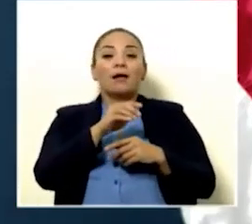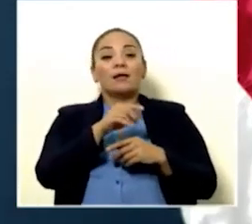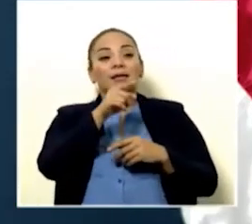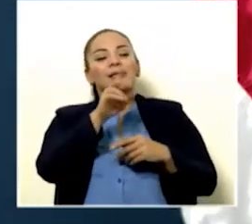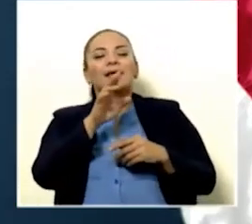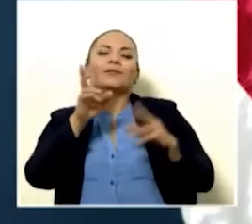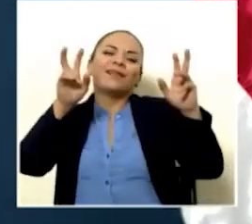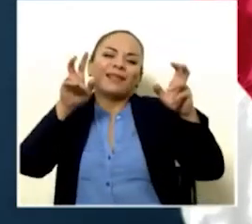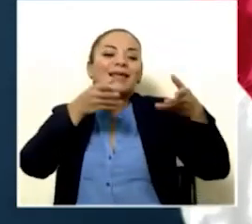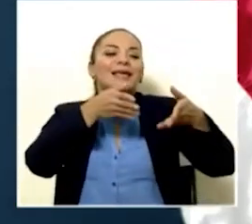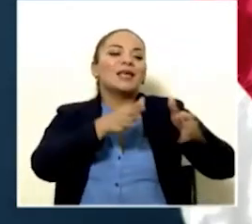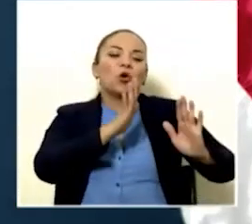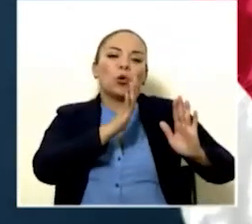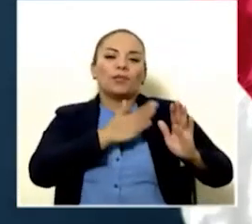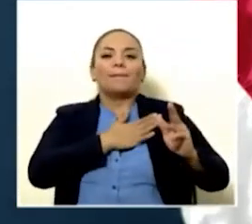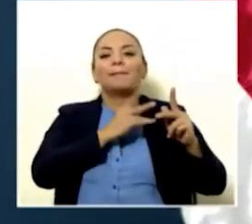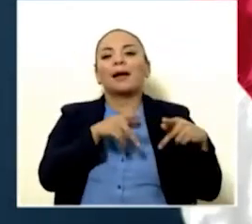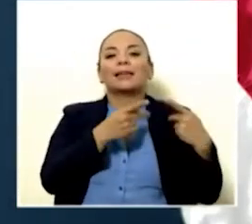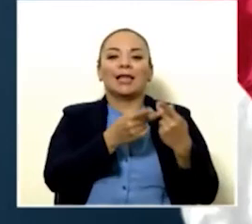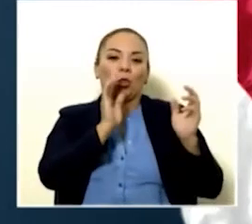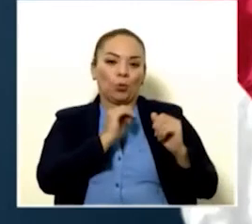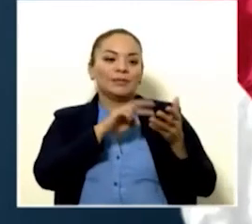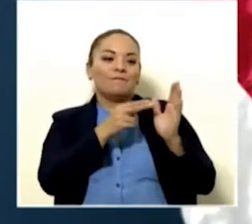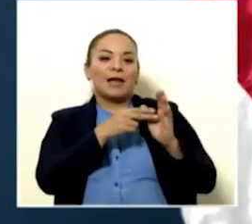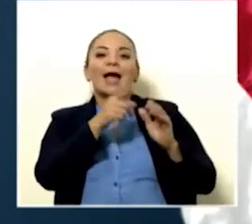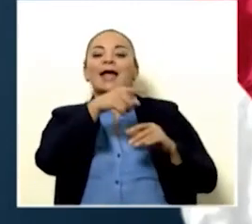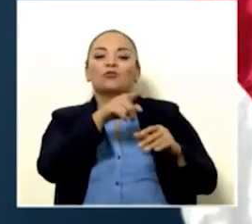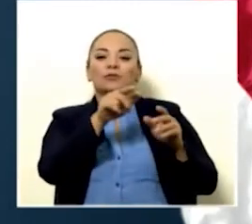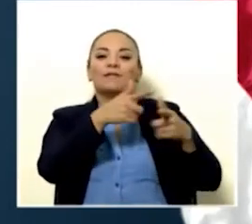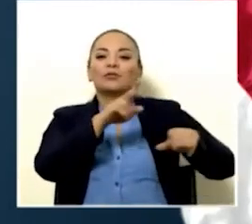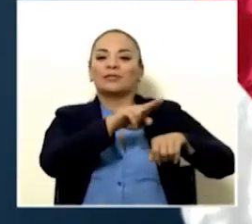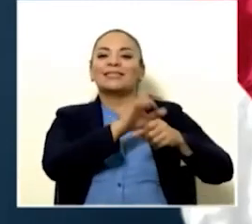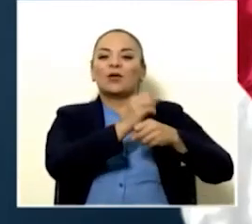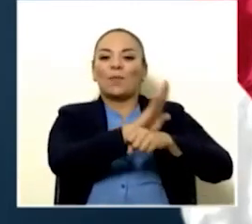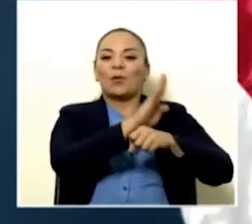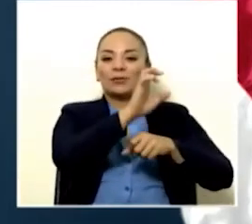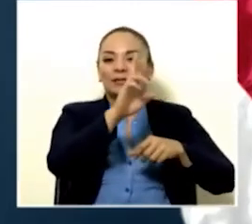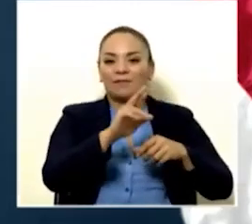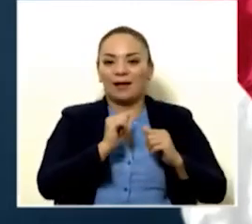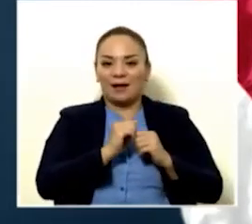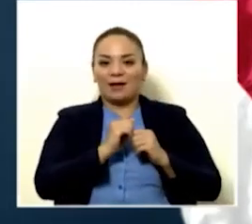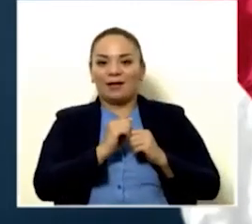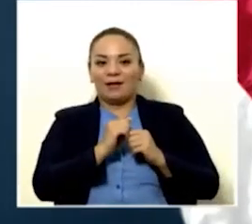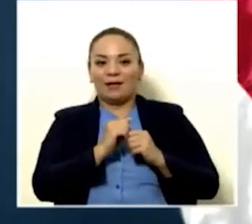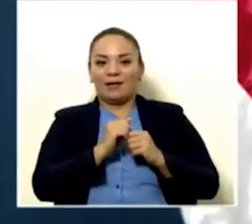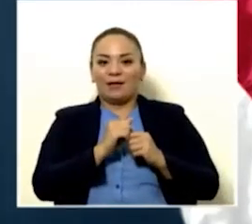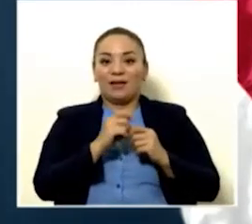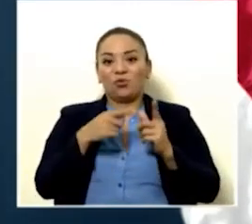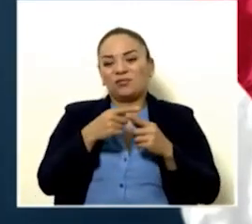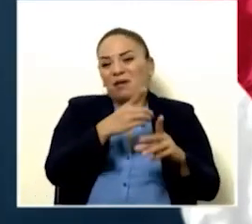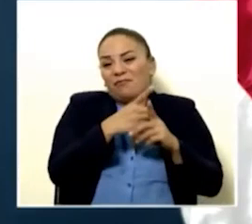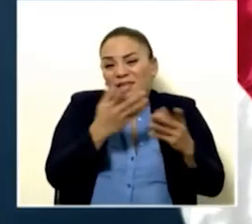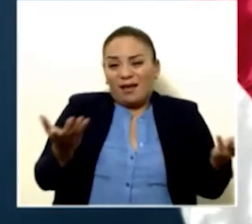que dice, este es mi hijo y resulta que el tipo no es una buena persona, te lo va a defender simplemente porque es el